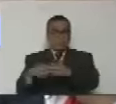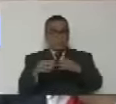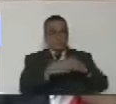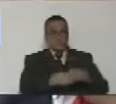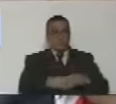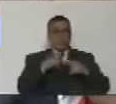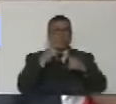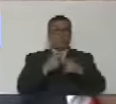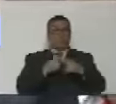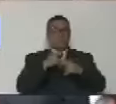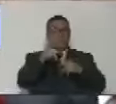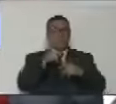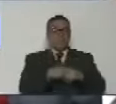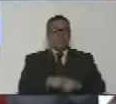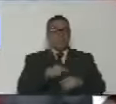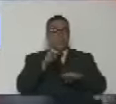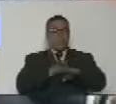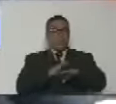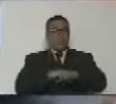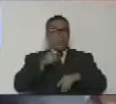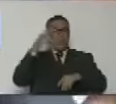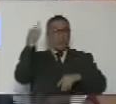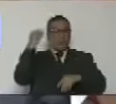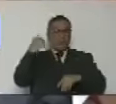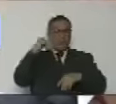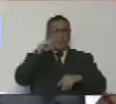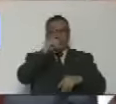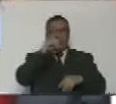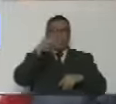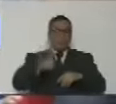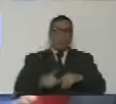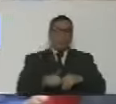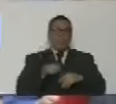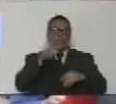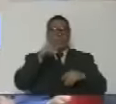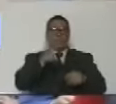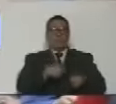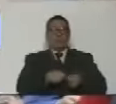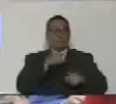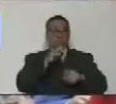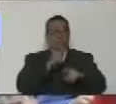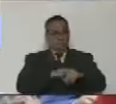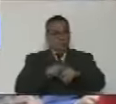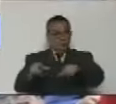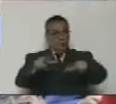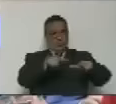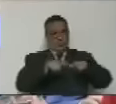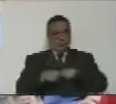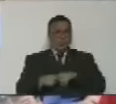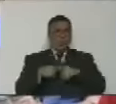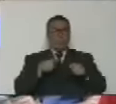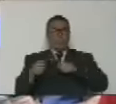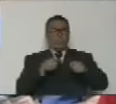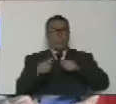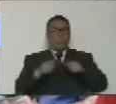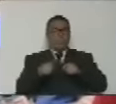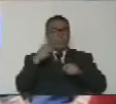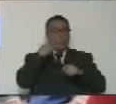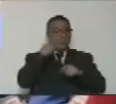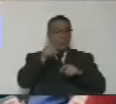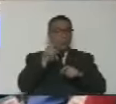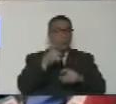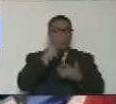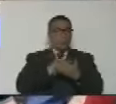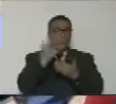esa amenaza, tal como sucedió en el siglo XIX, es una amenaza latente sobre la estabilidad, la dinámica y las perspectivas